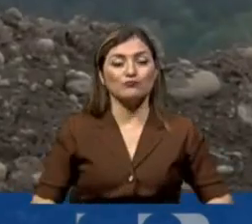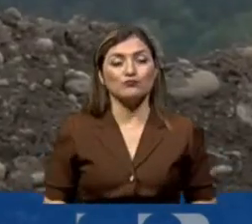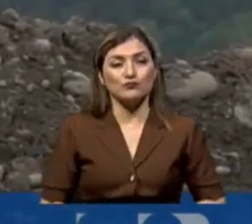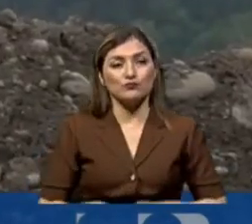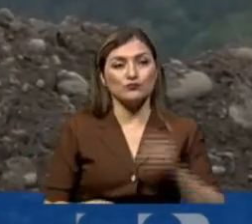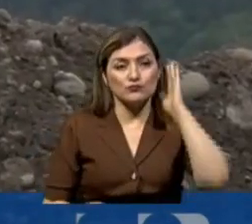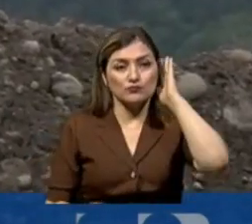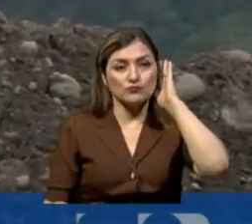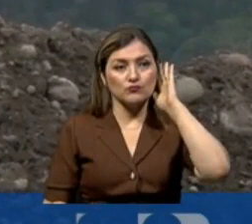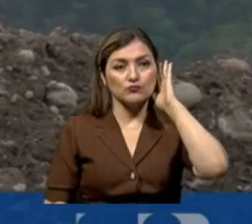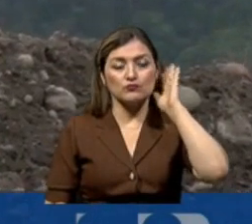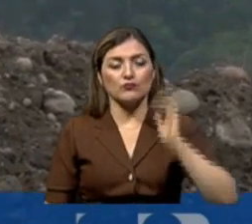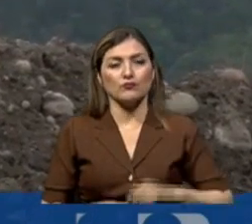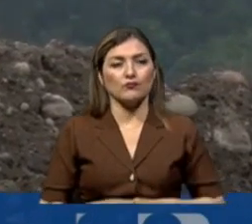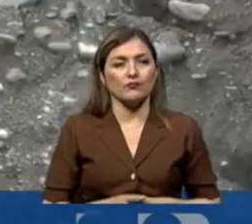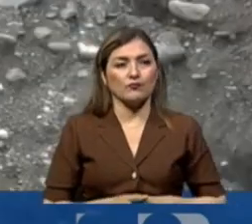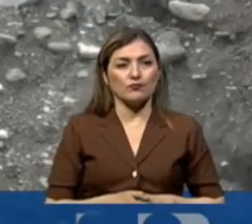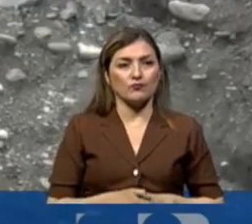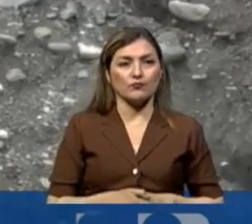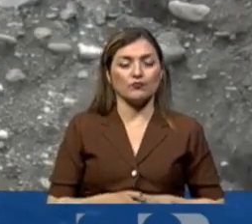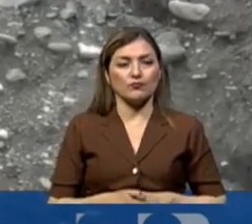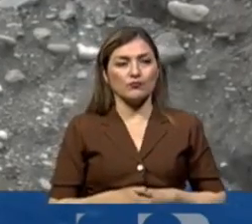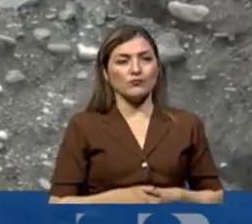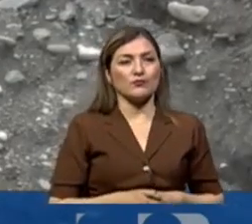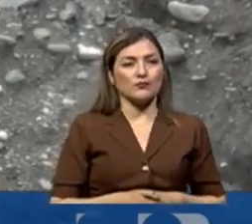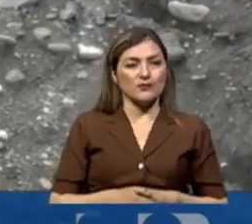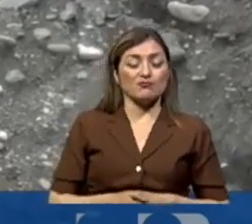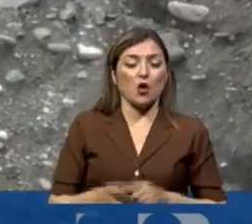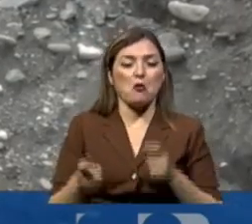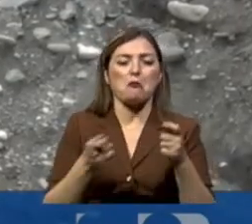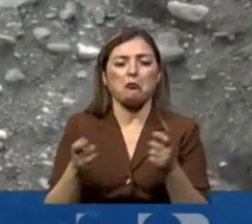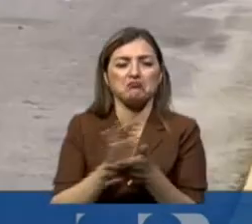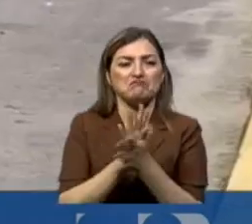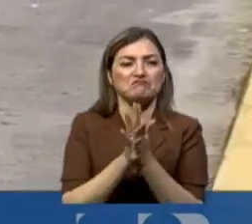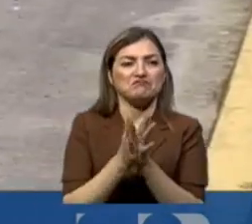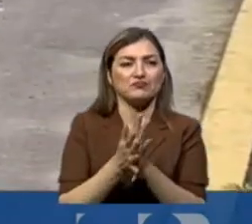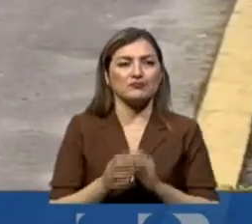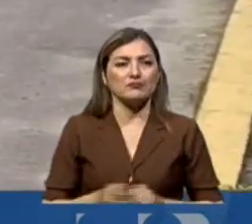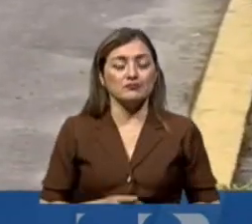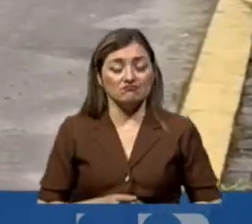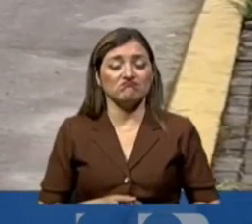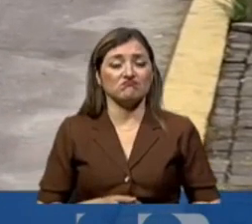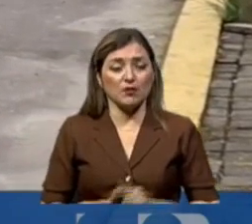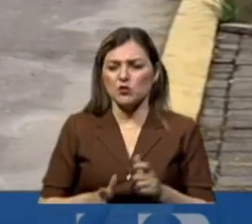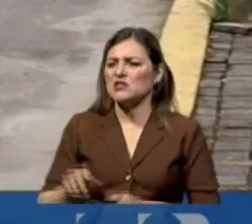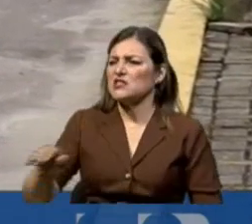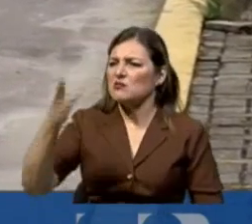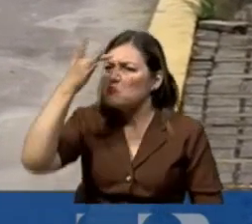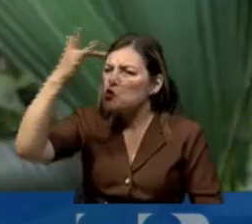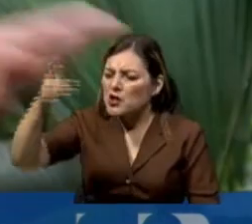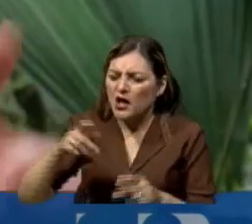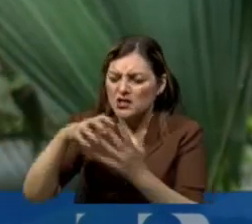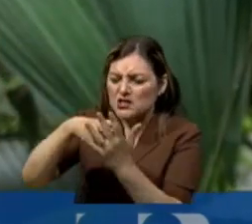se evidencia impedimento definitivo de control. Al punto que hoy en día las amenazas son las nuevas estrategias,